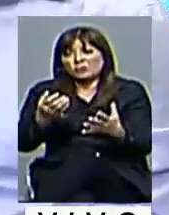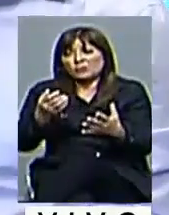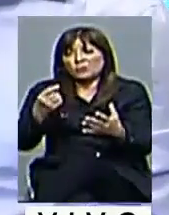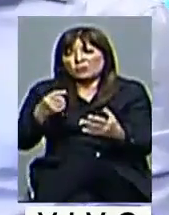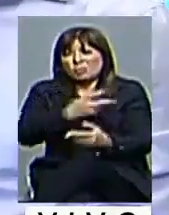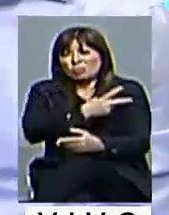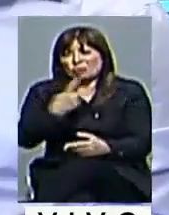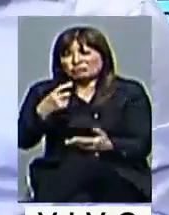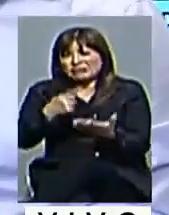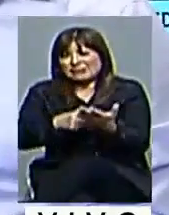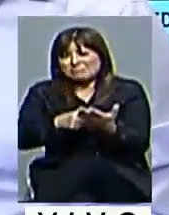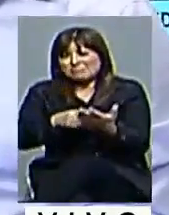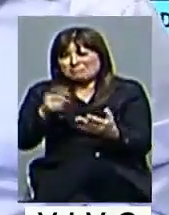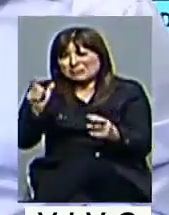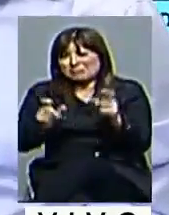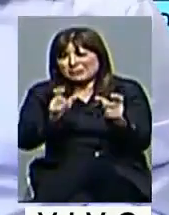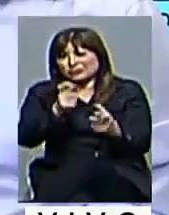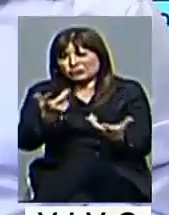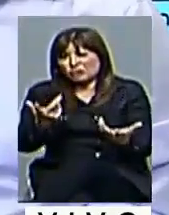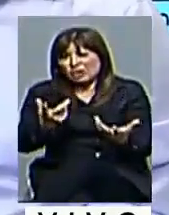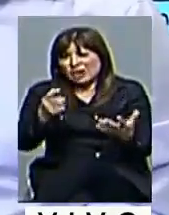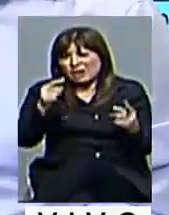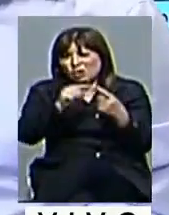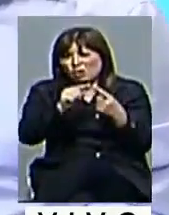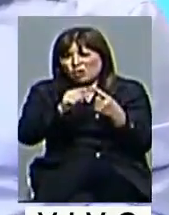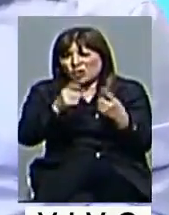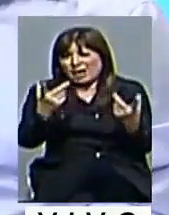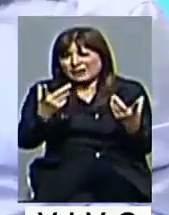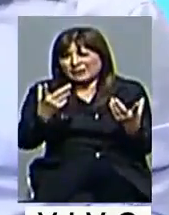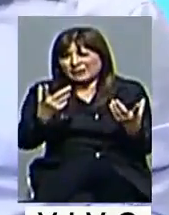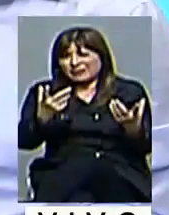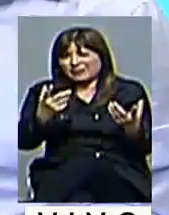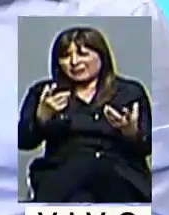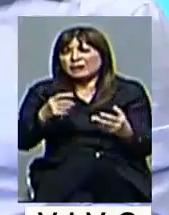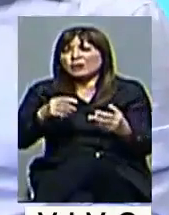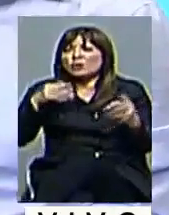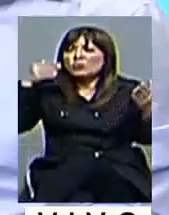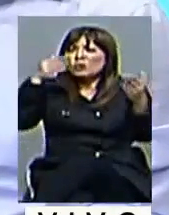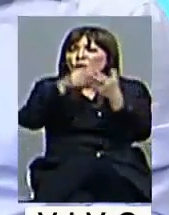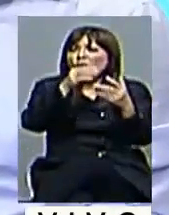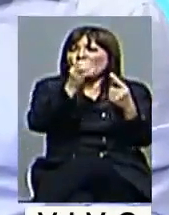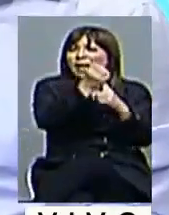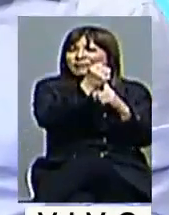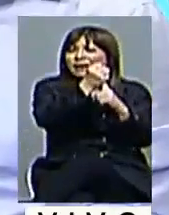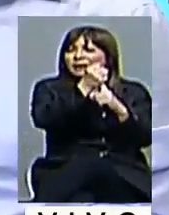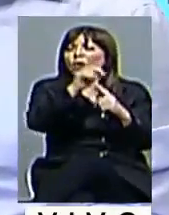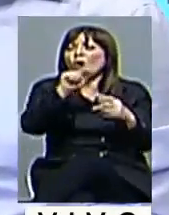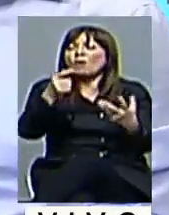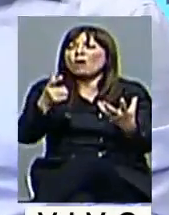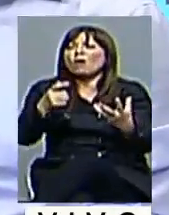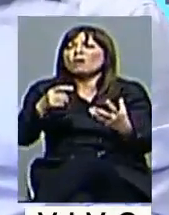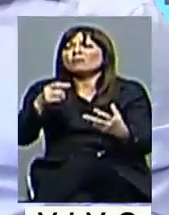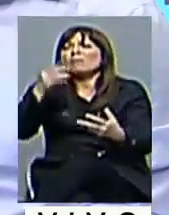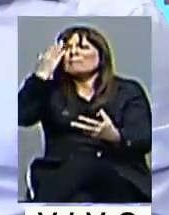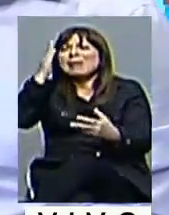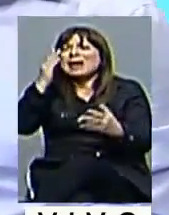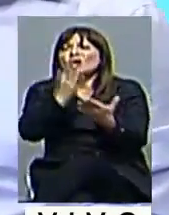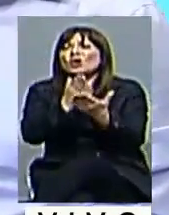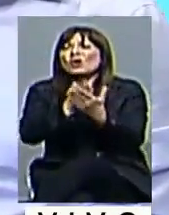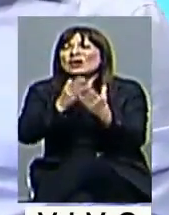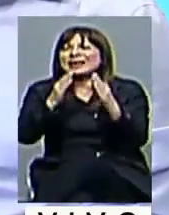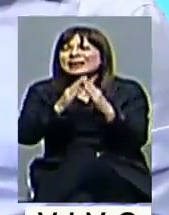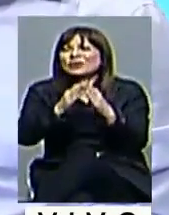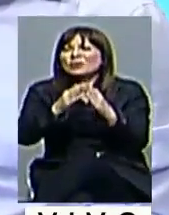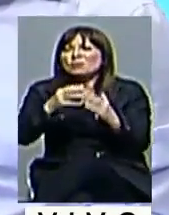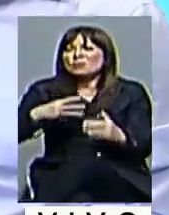universidad 200.000 personas. Solamente llegaban los de los mejores colegios, los que habían tenido mejor preparación. Un niño de un mal colegio municipal, de una familia